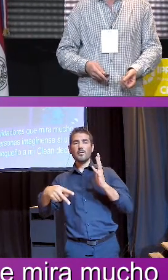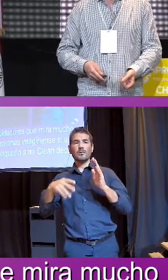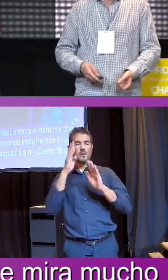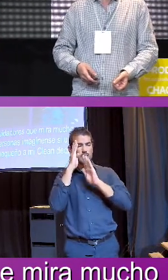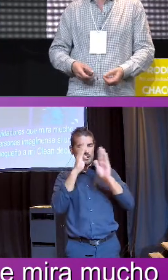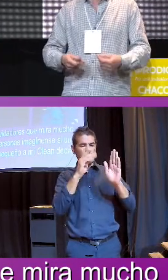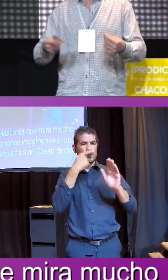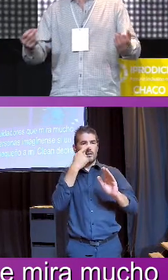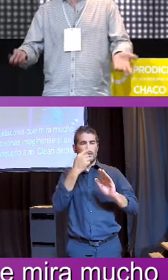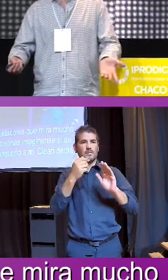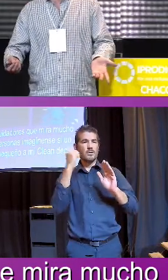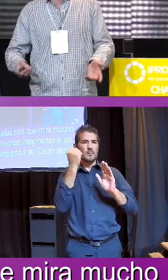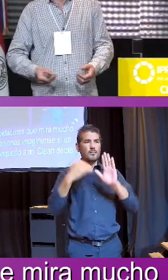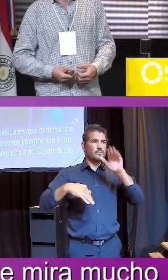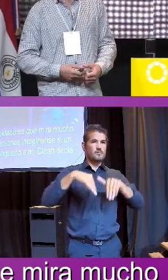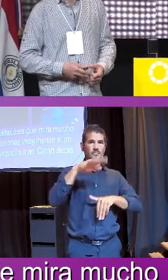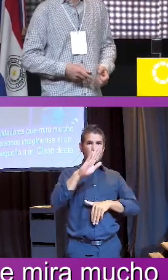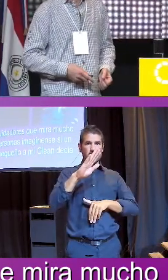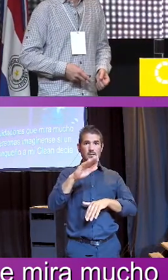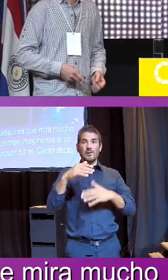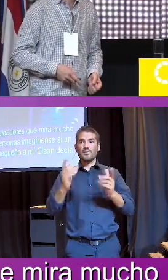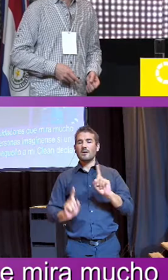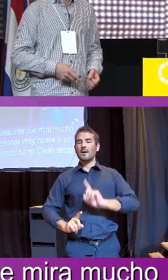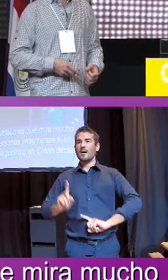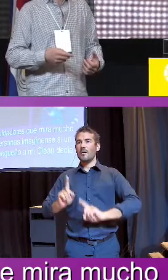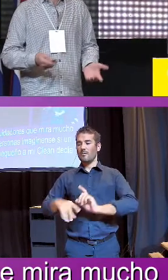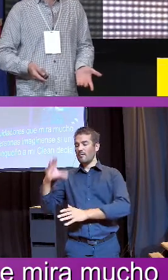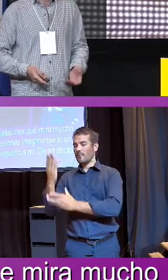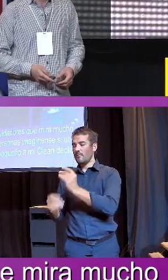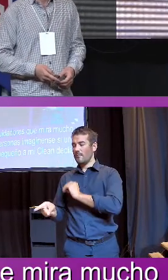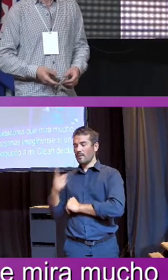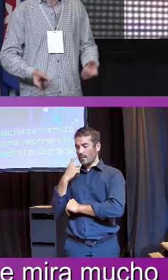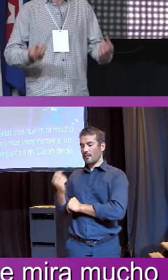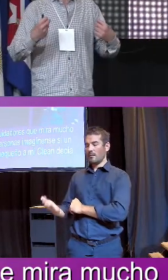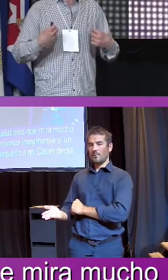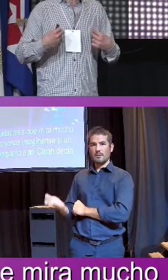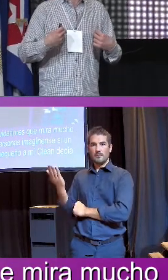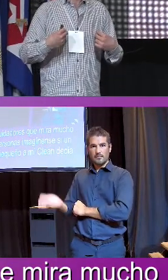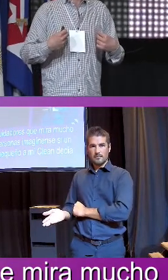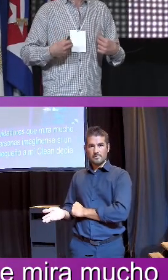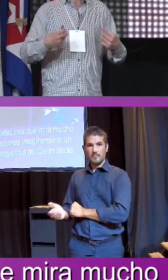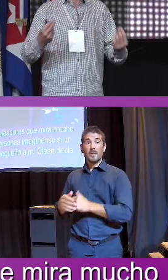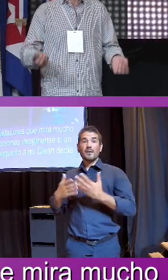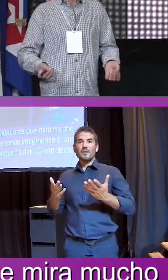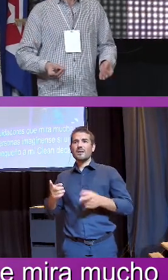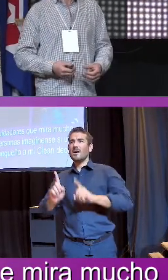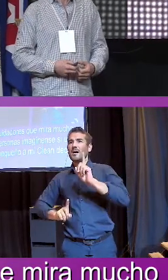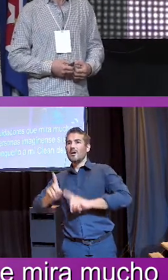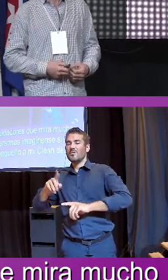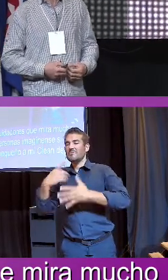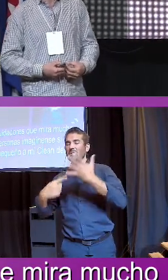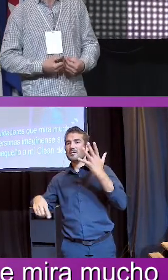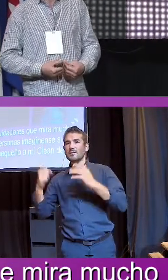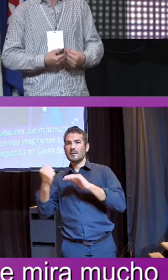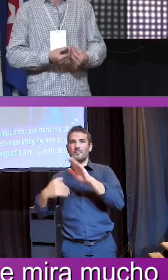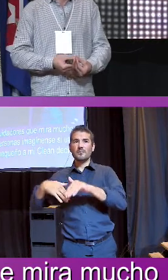relevancia. Entonces, de repente, estímulos que no son los típicos empiezan a tomar significados importantes para él